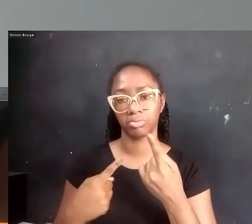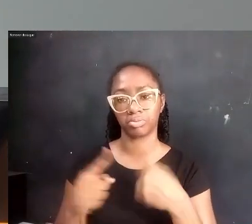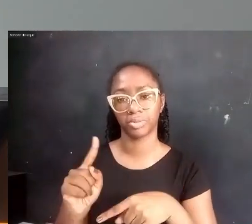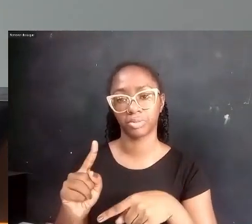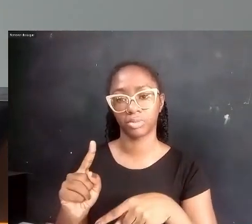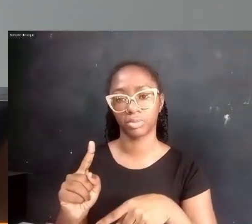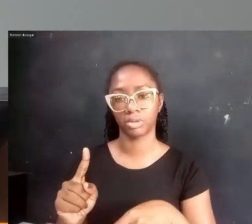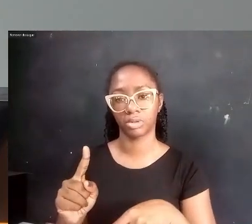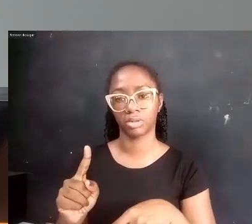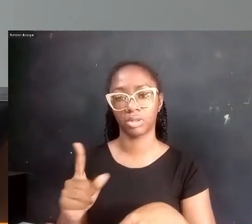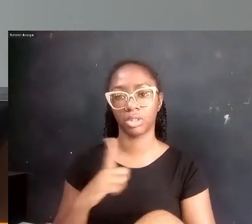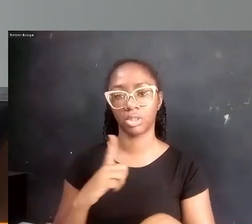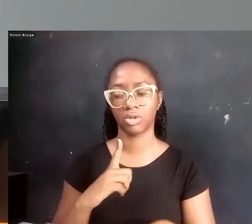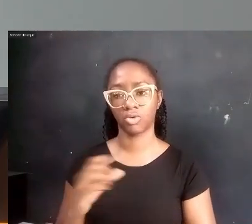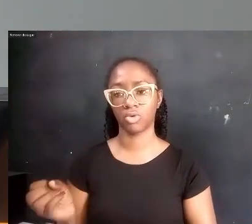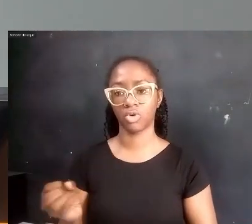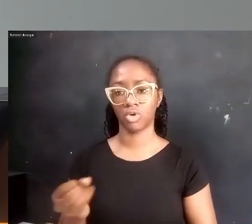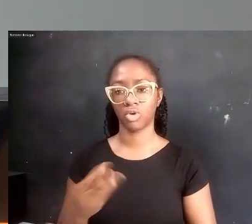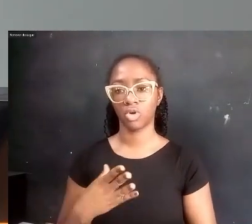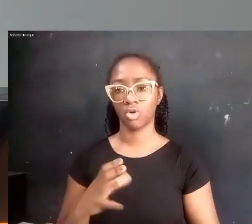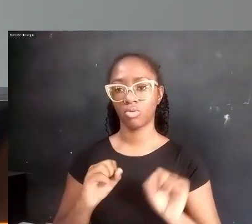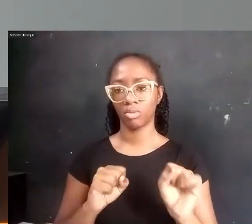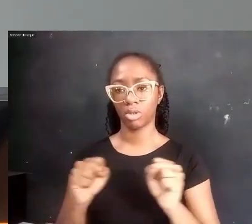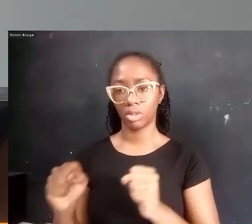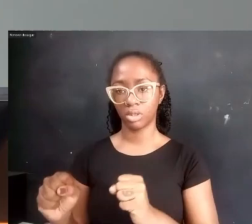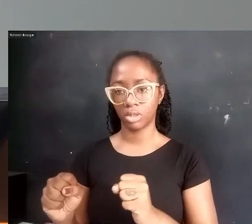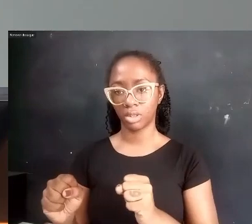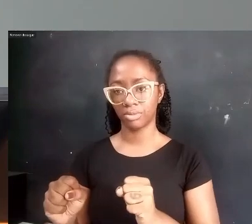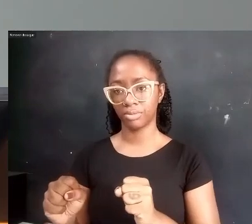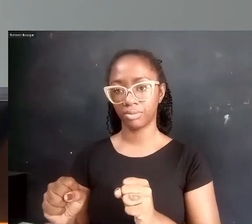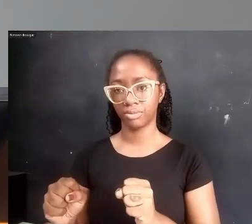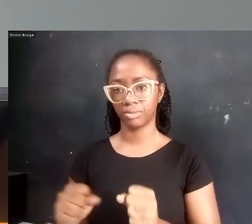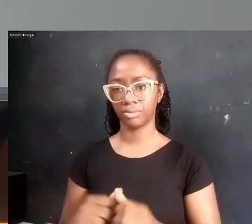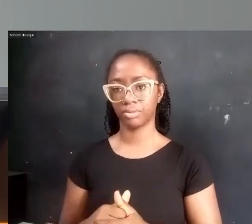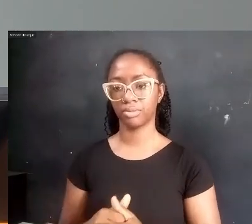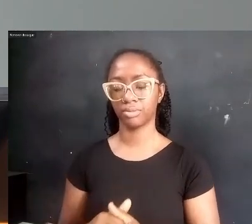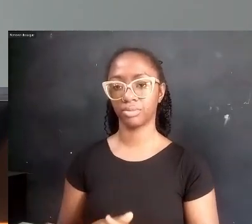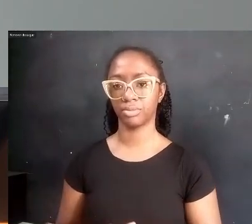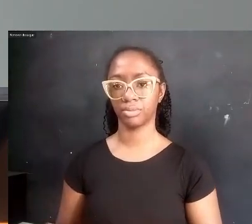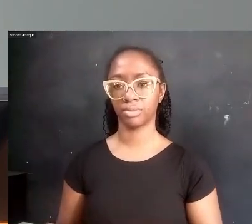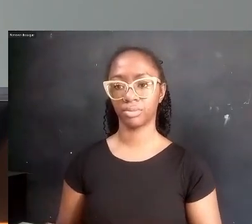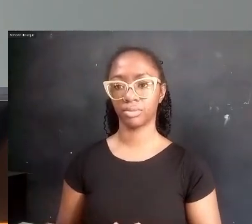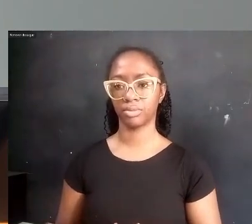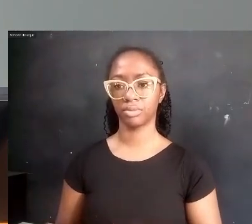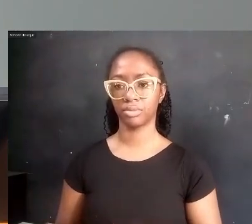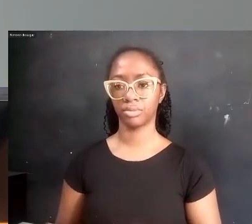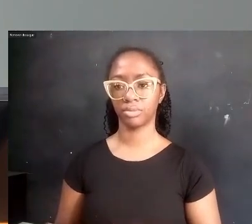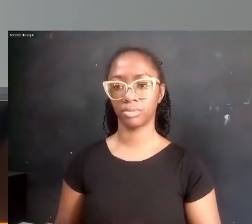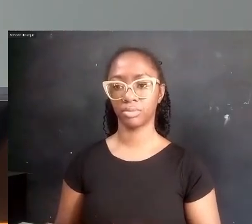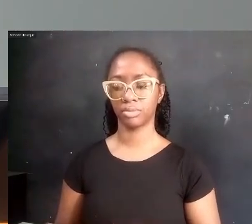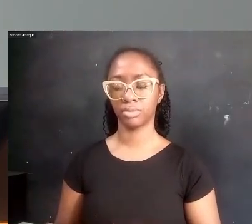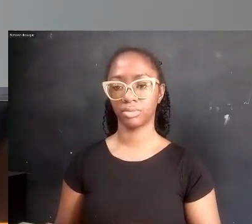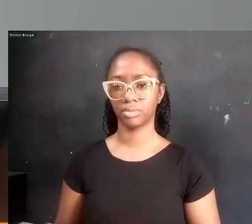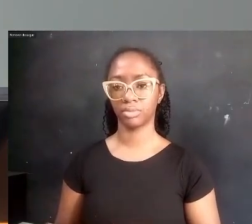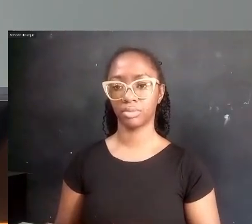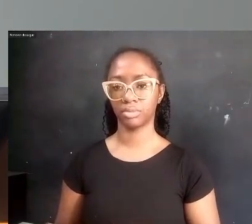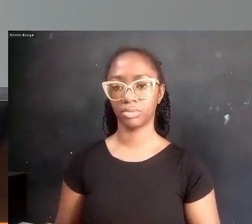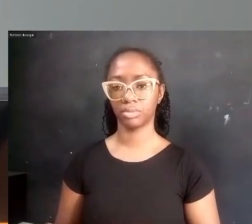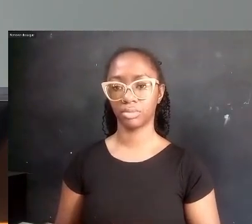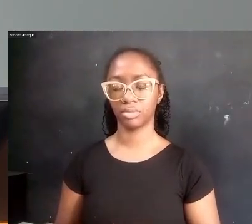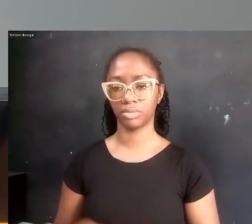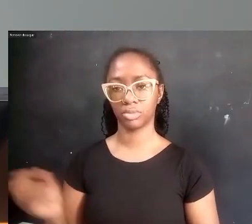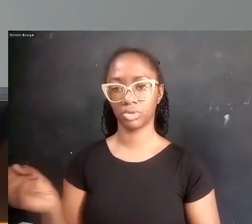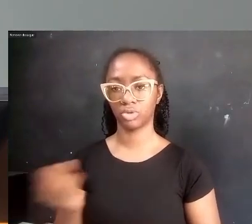proyecto político, un nuevo punto de partida para la sociedad política, implica instaurar una nueva